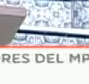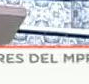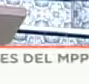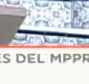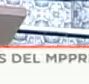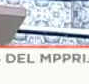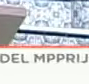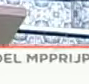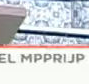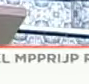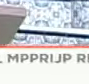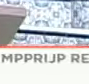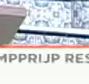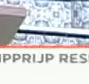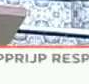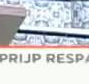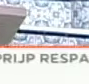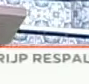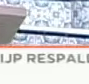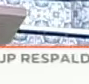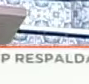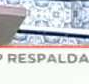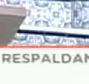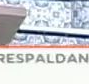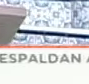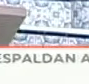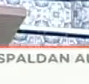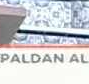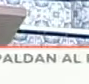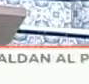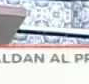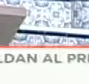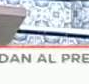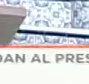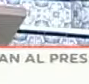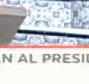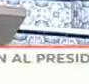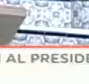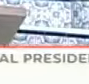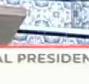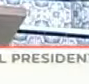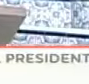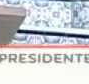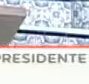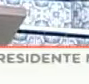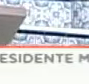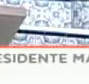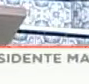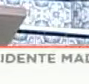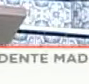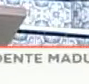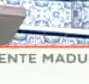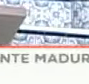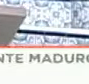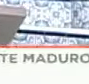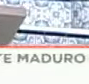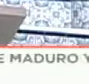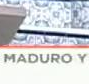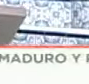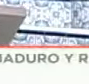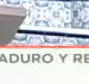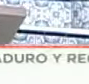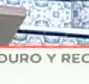labor de evaluación permanente, seguimiento permanente, ejecución de las instrucciones